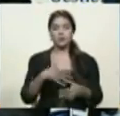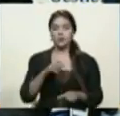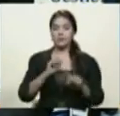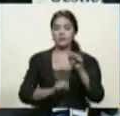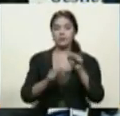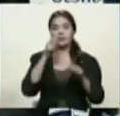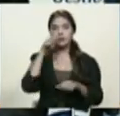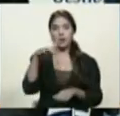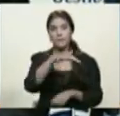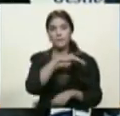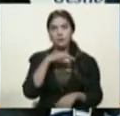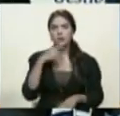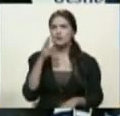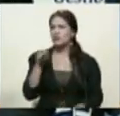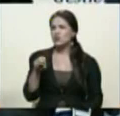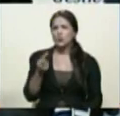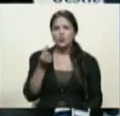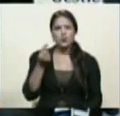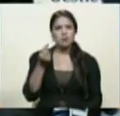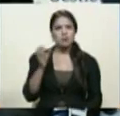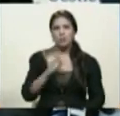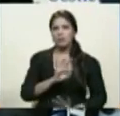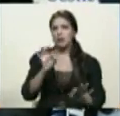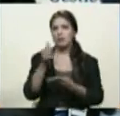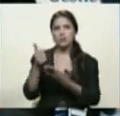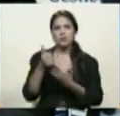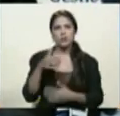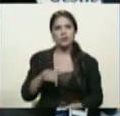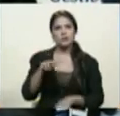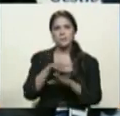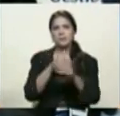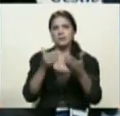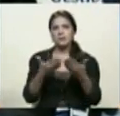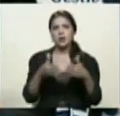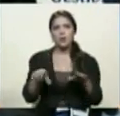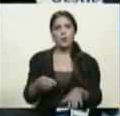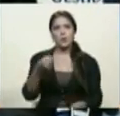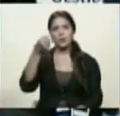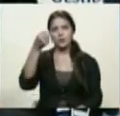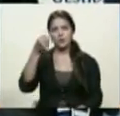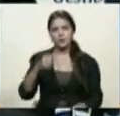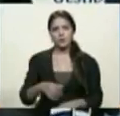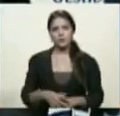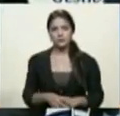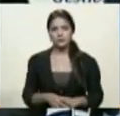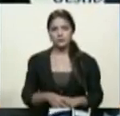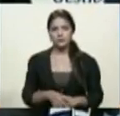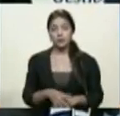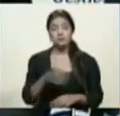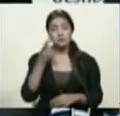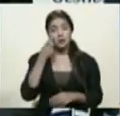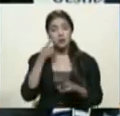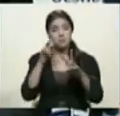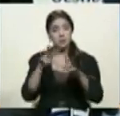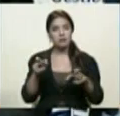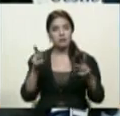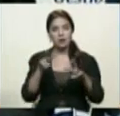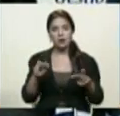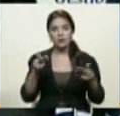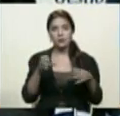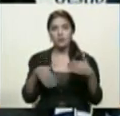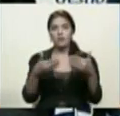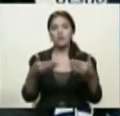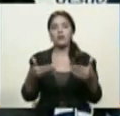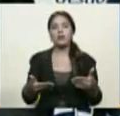pueblo en su momento no tuve jamás la colaboración de este ministerio público para que investigaciones que ha adelantado la